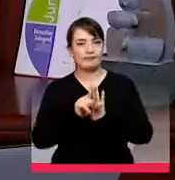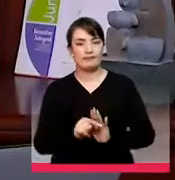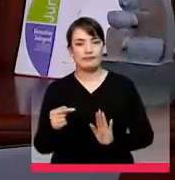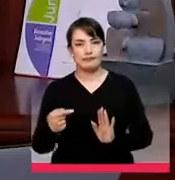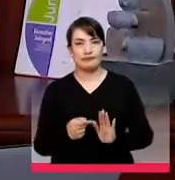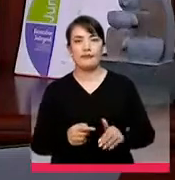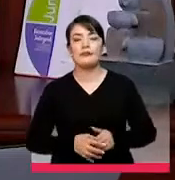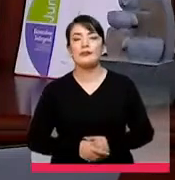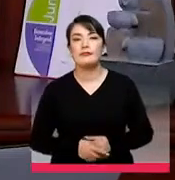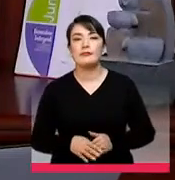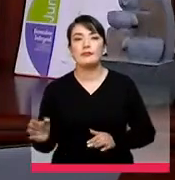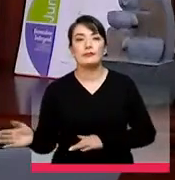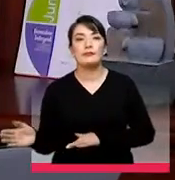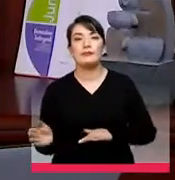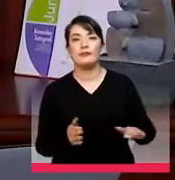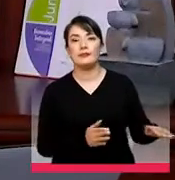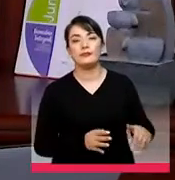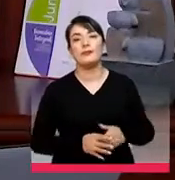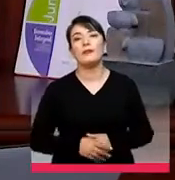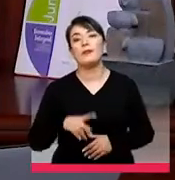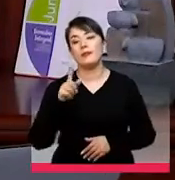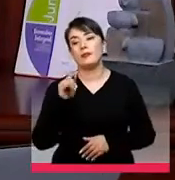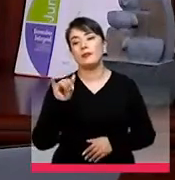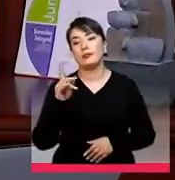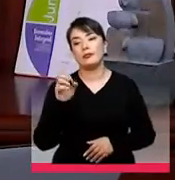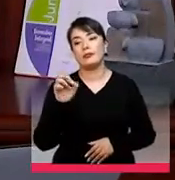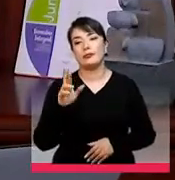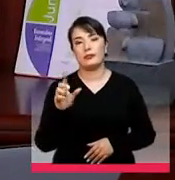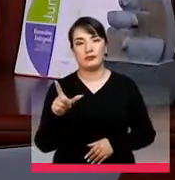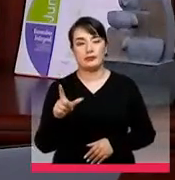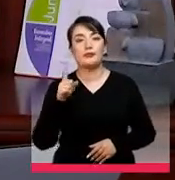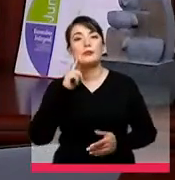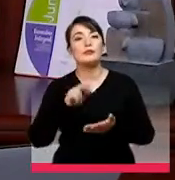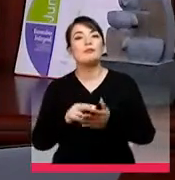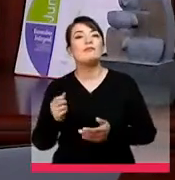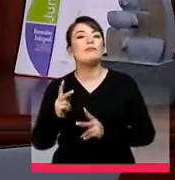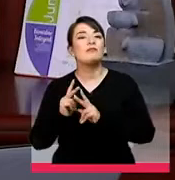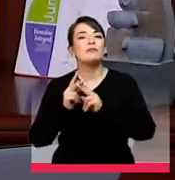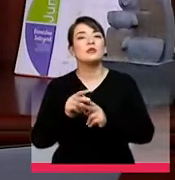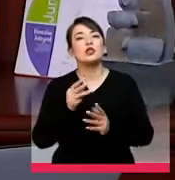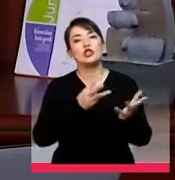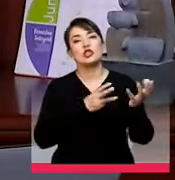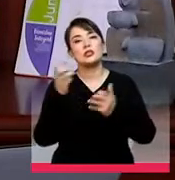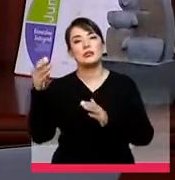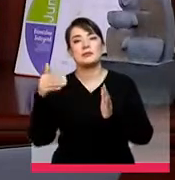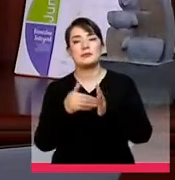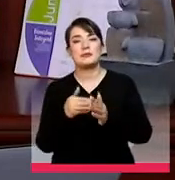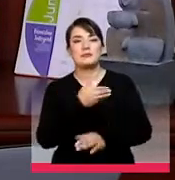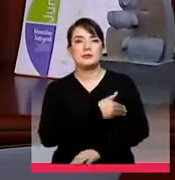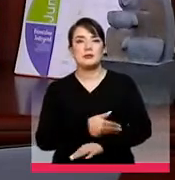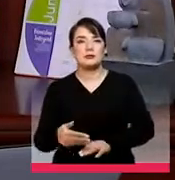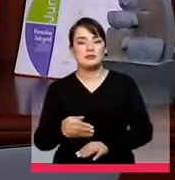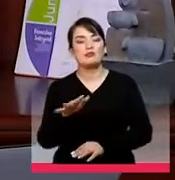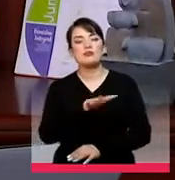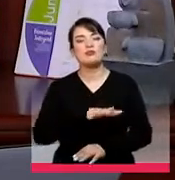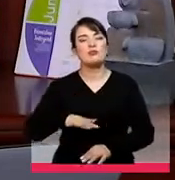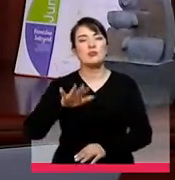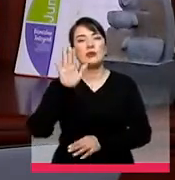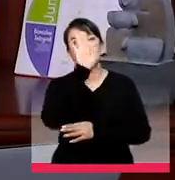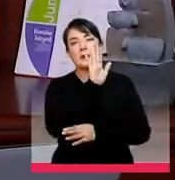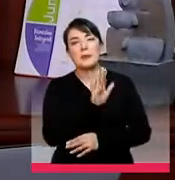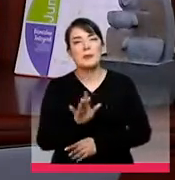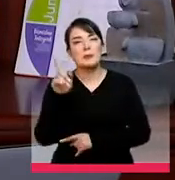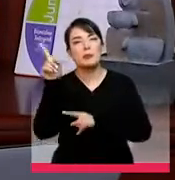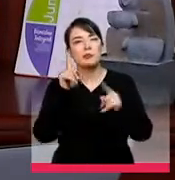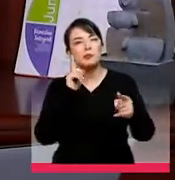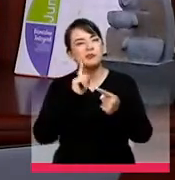findeter lanzó una línea de crédito directo por 800 mil millones de pesos dirigida a los departamentos y municipios para